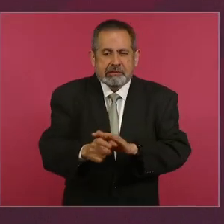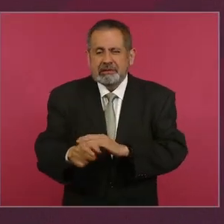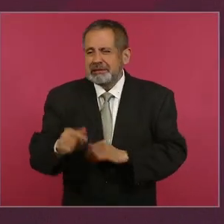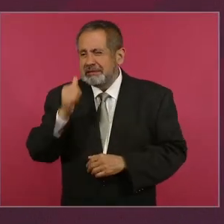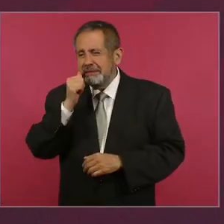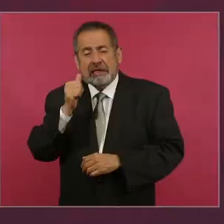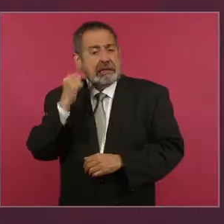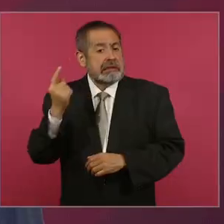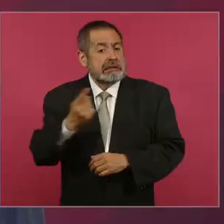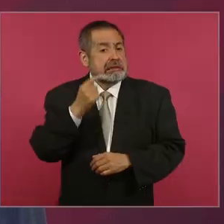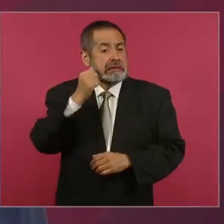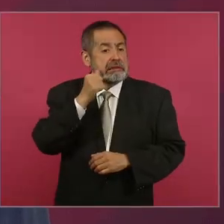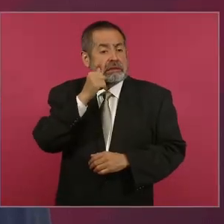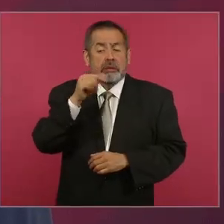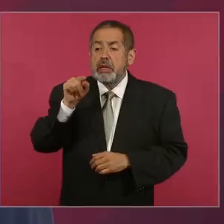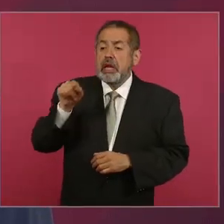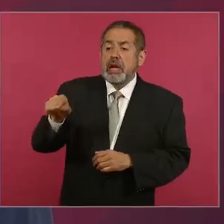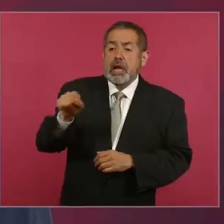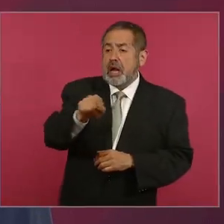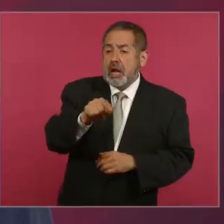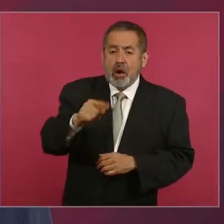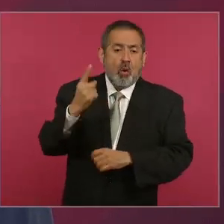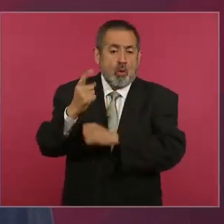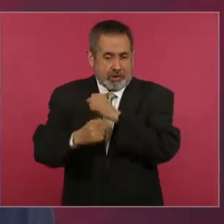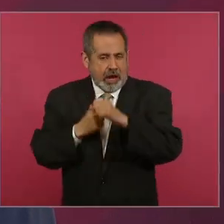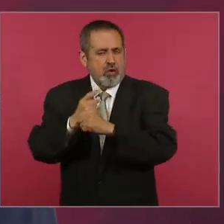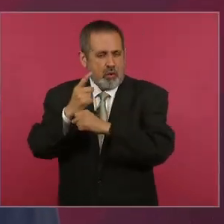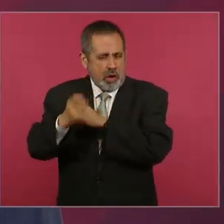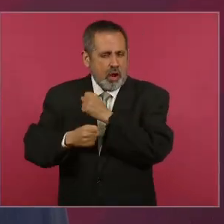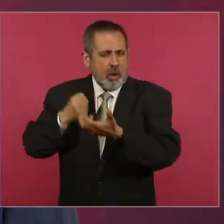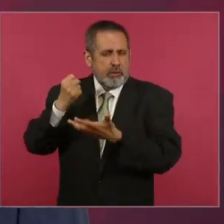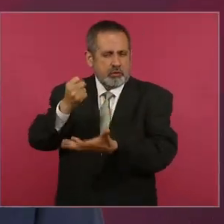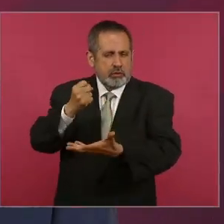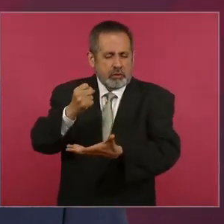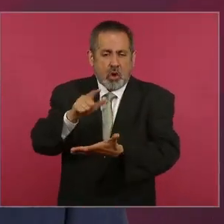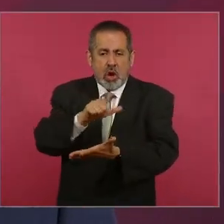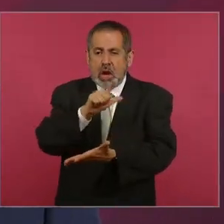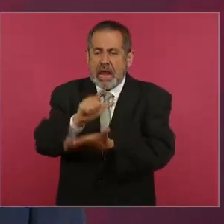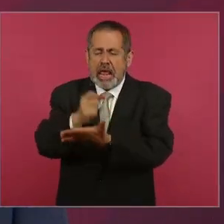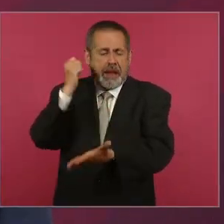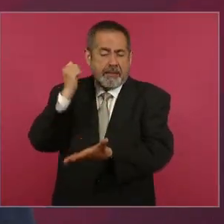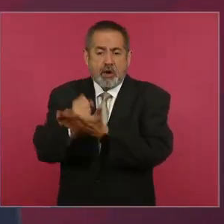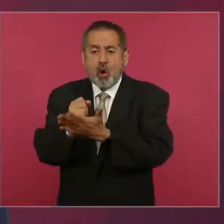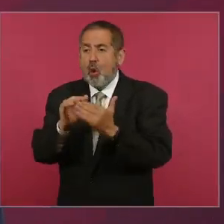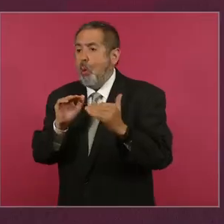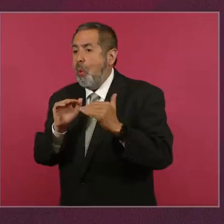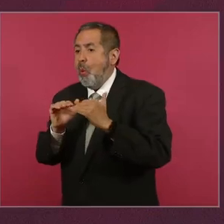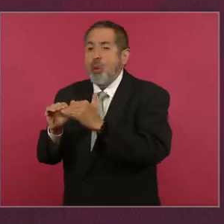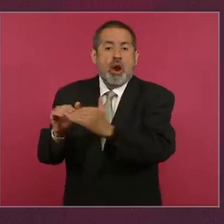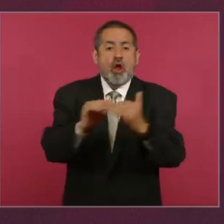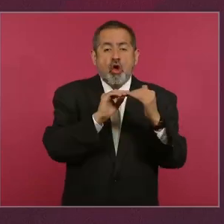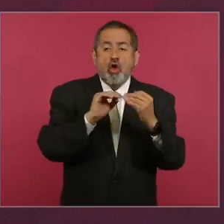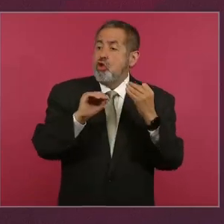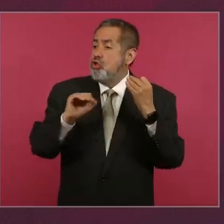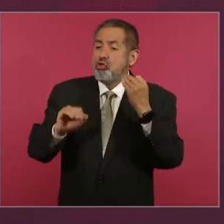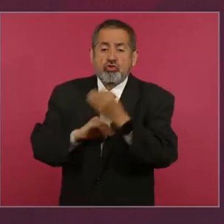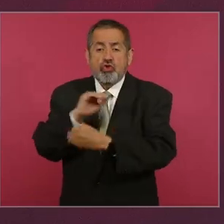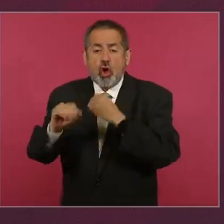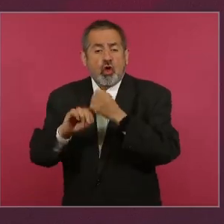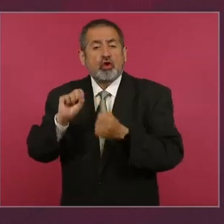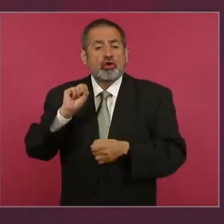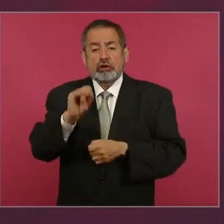sacaba el presupuesto anual por unanimidad.